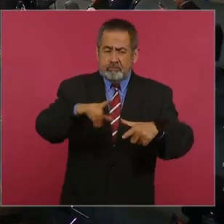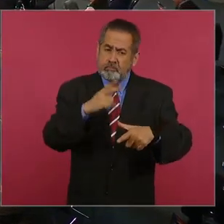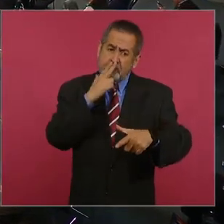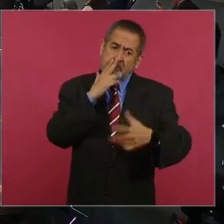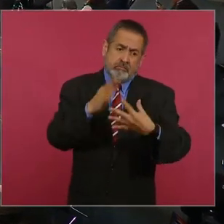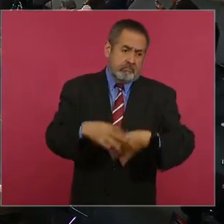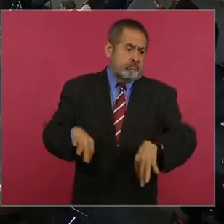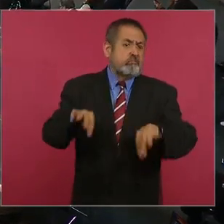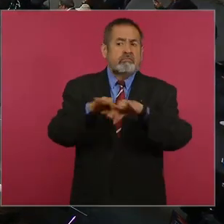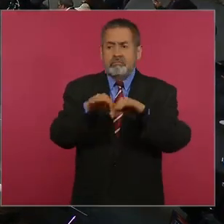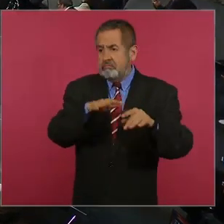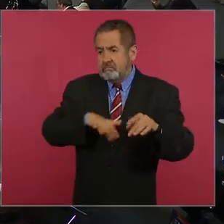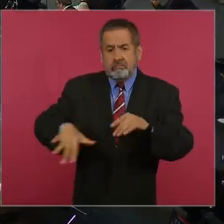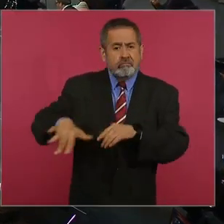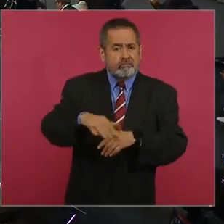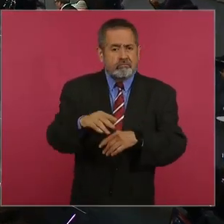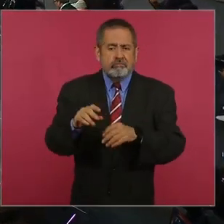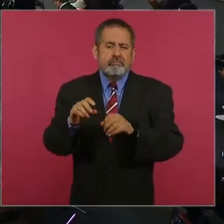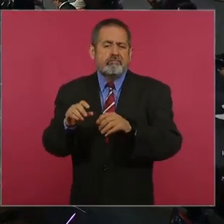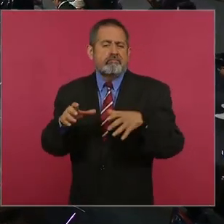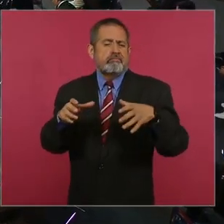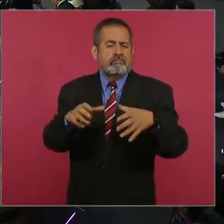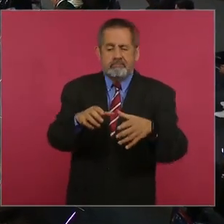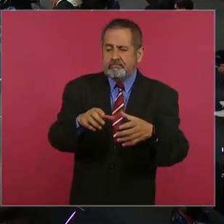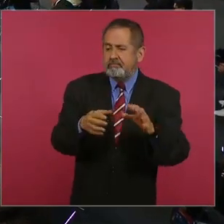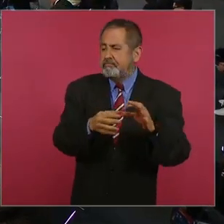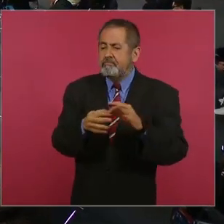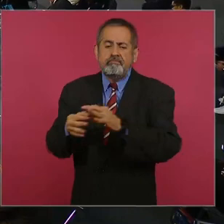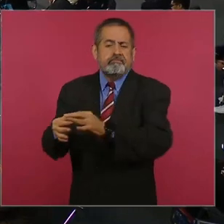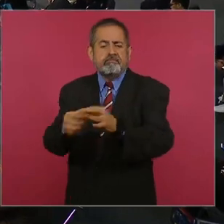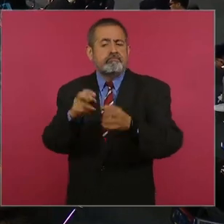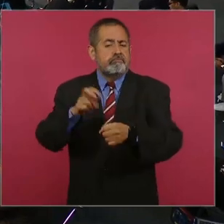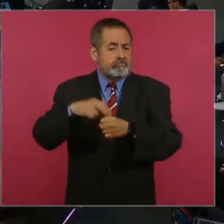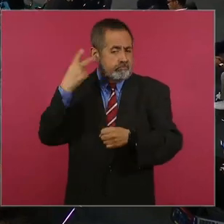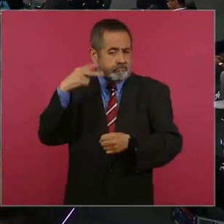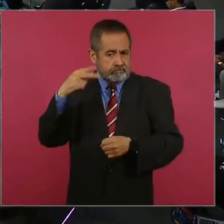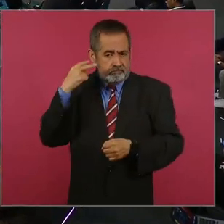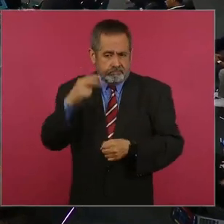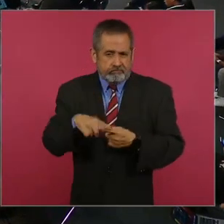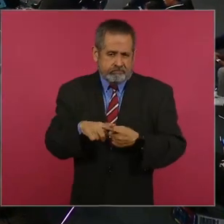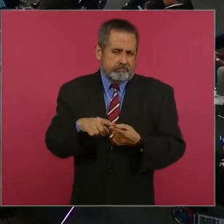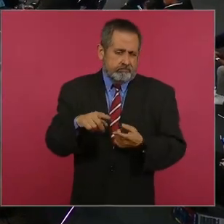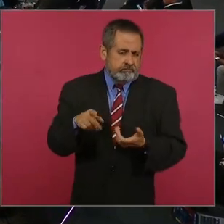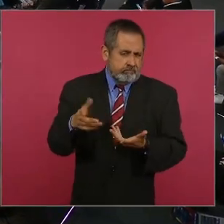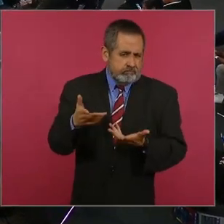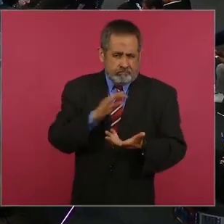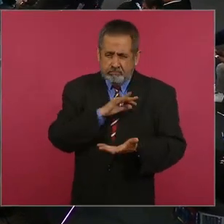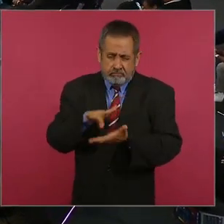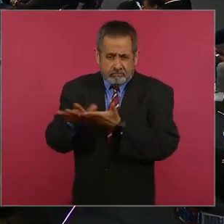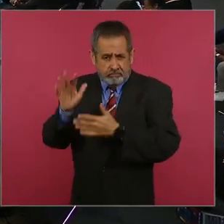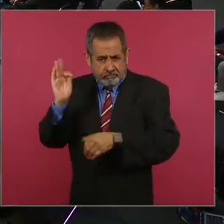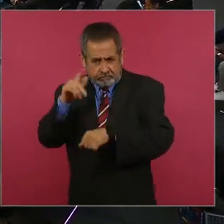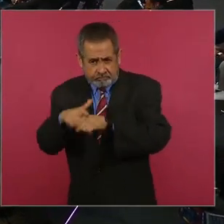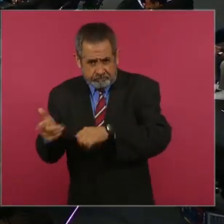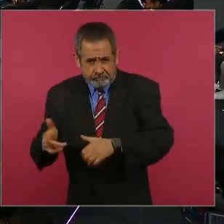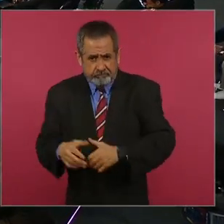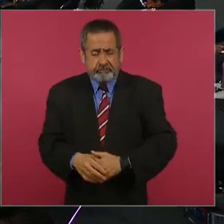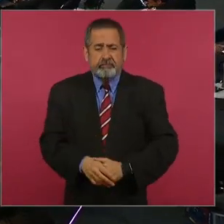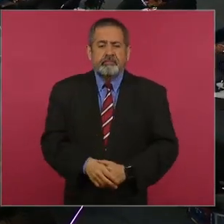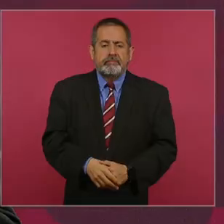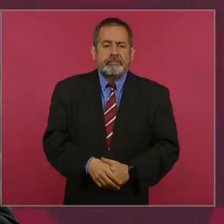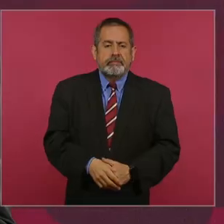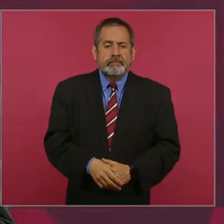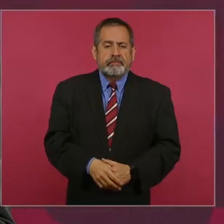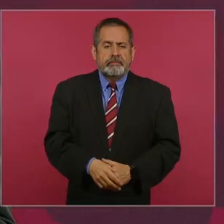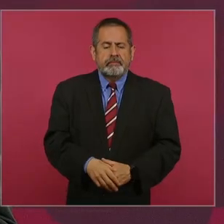parte del sistema Laguna Interdunario de Veracruz y la Antigua? Sí vamos